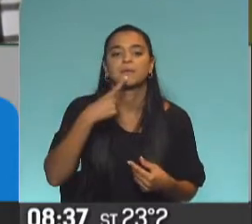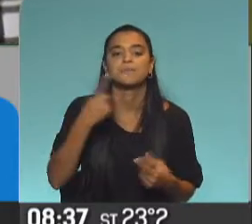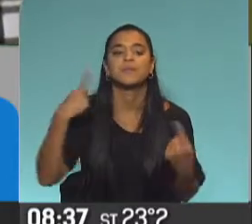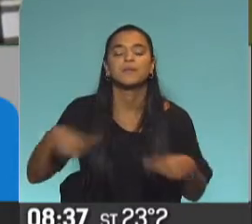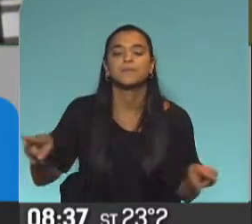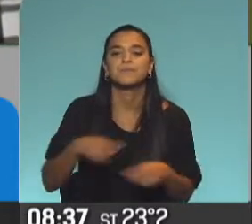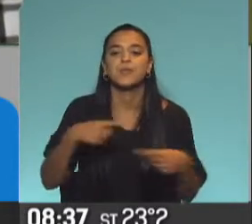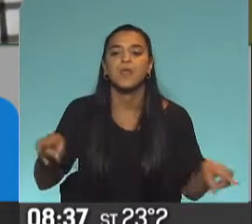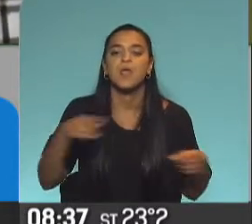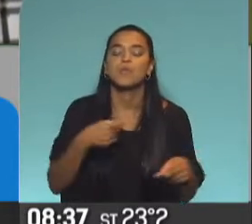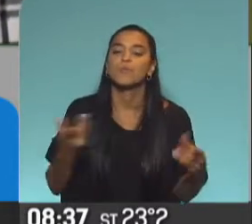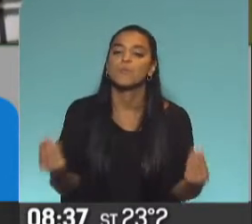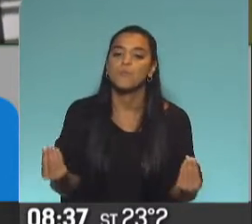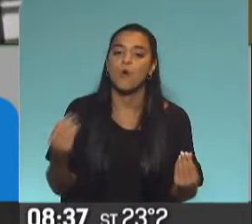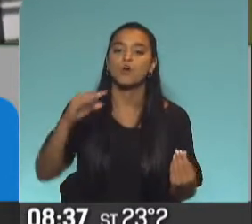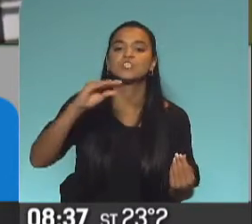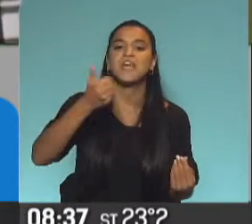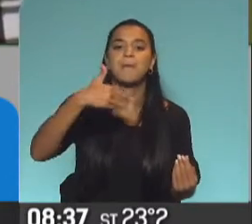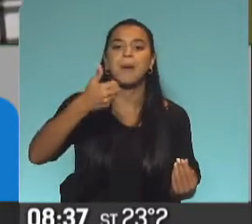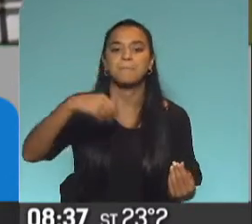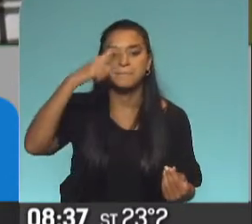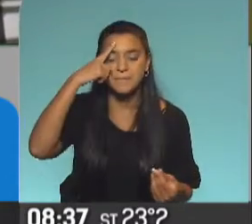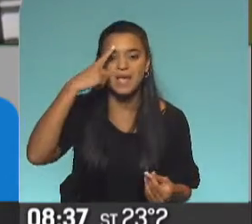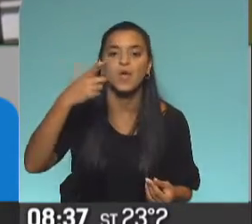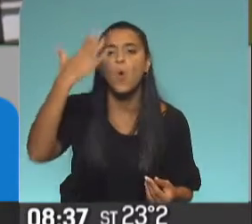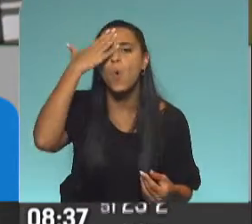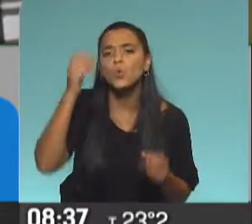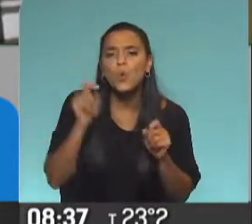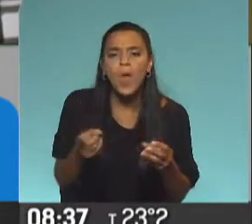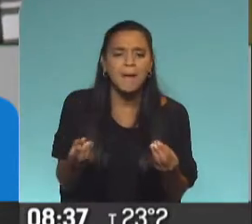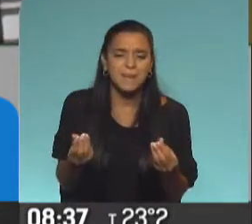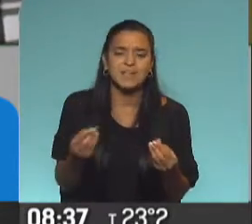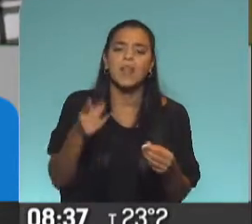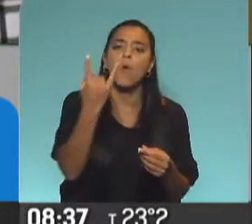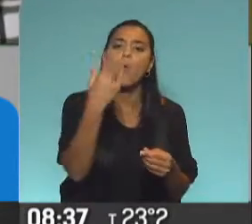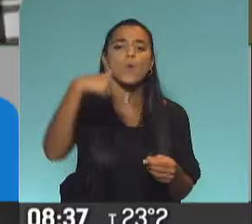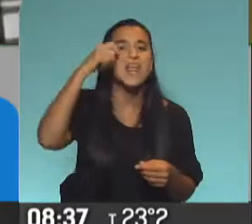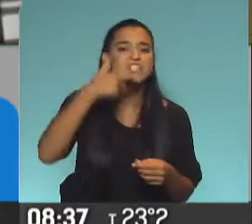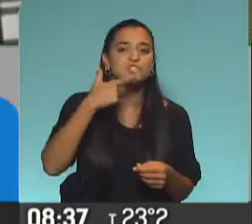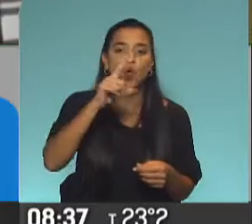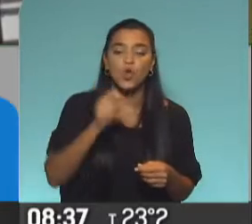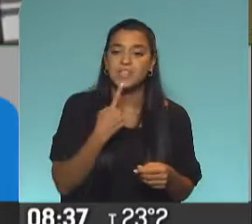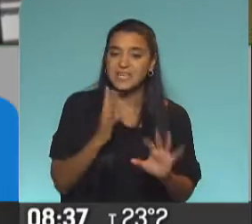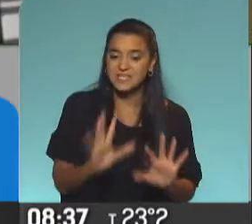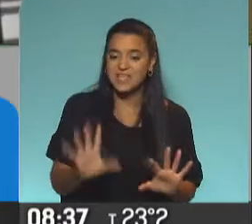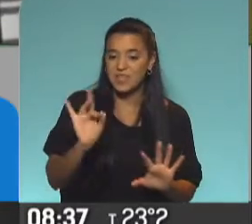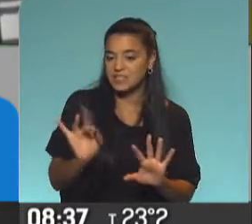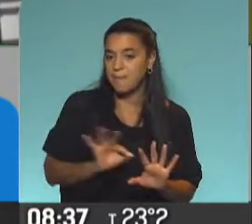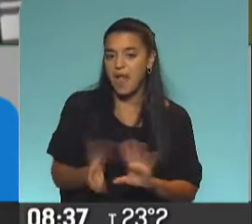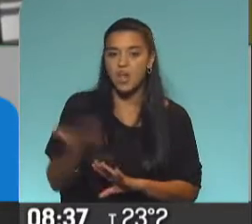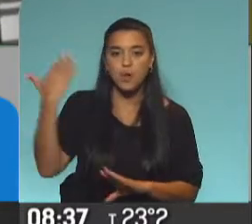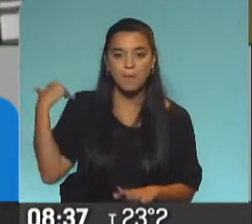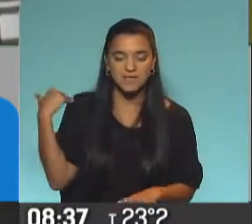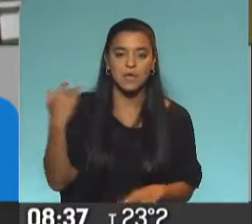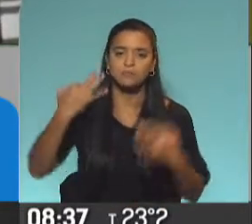que ha sido declarado Patrimonio Cultural Inmaterial por la UNESCO el año pasado, en diciembre del año